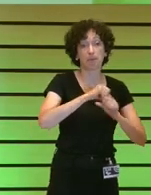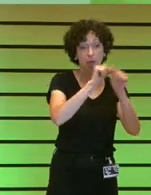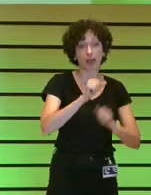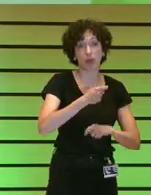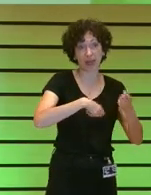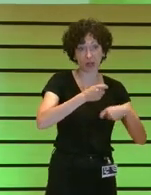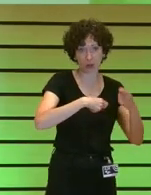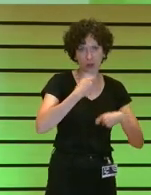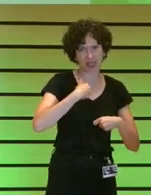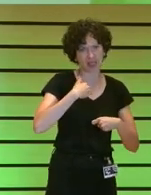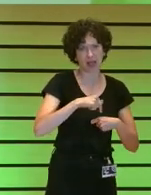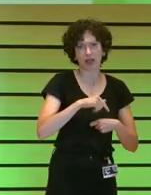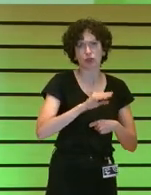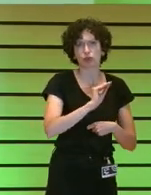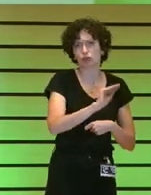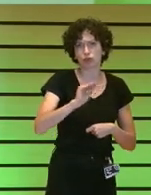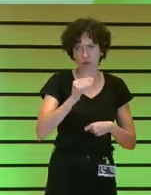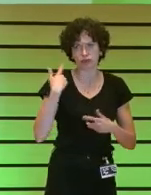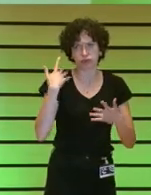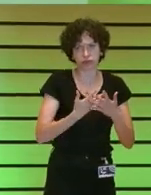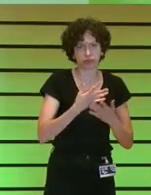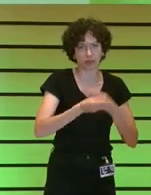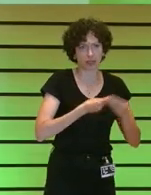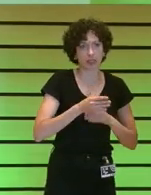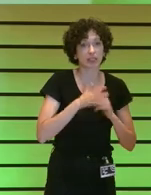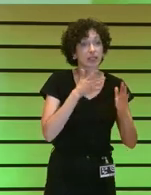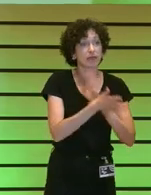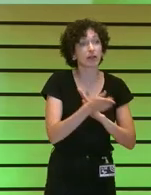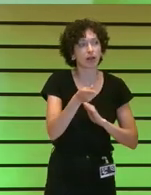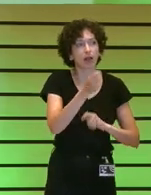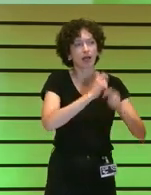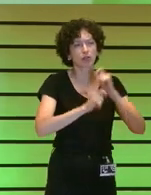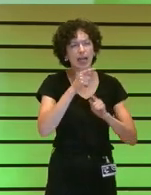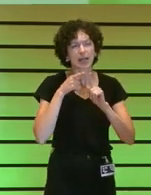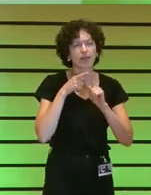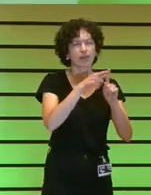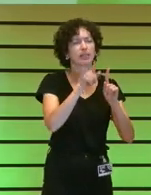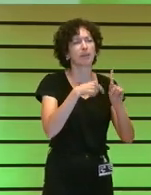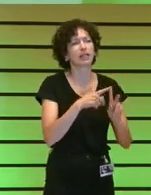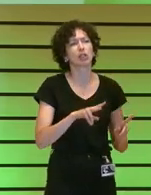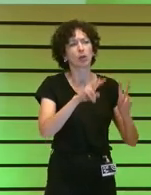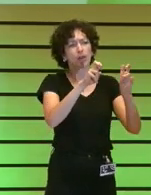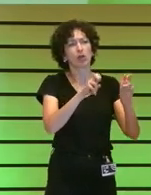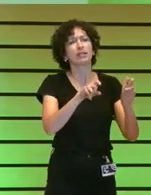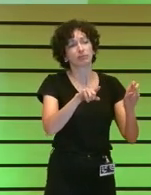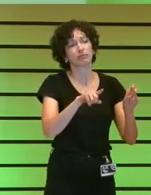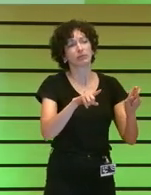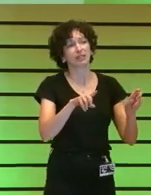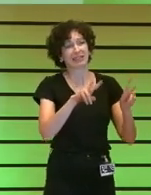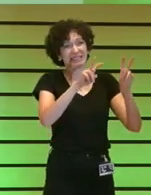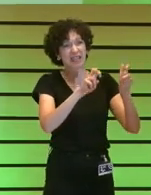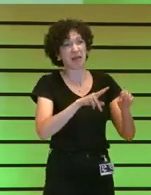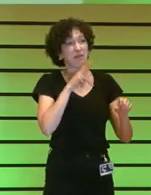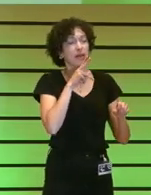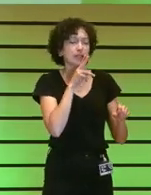Eso quiere decir que se os tiene identificados como unas organizaciones e innovadoras en temas verdes todavía no Pero